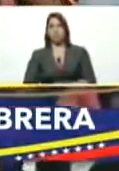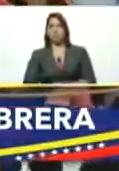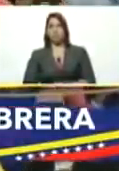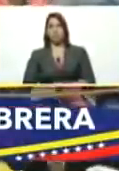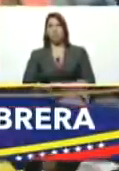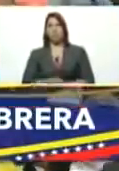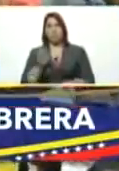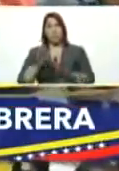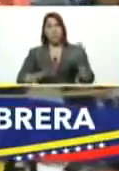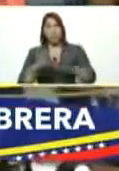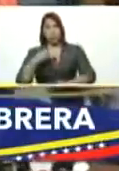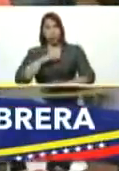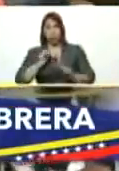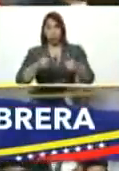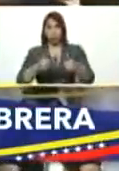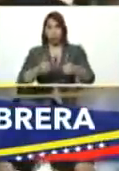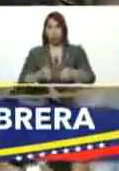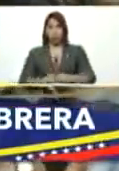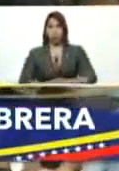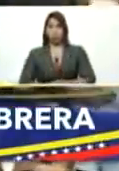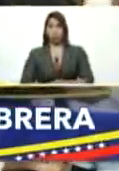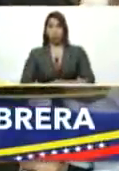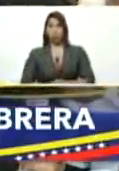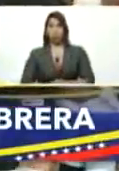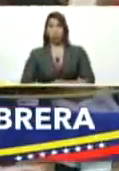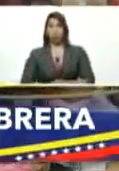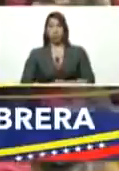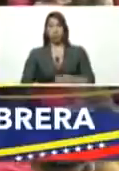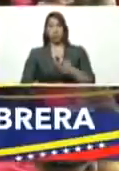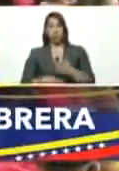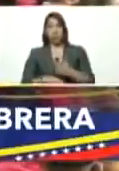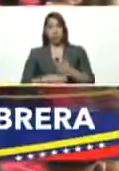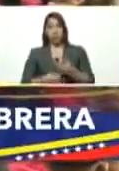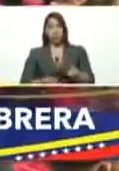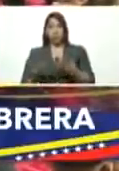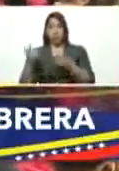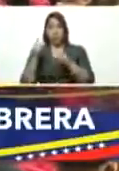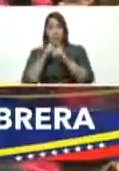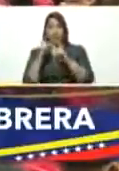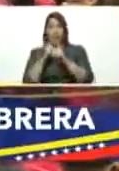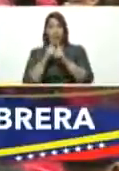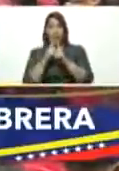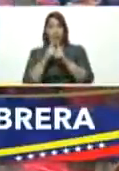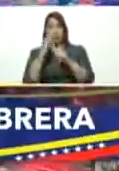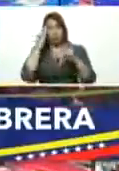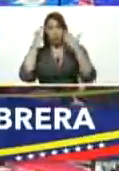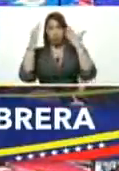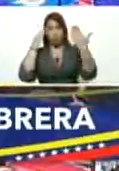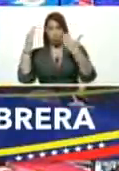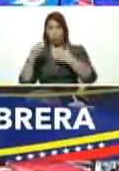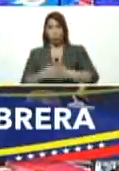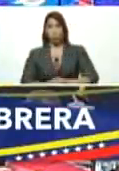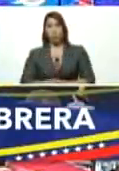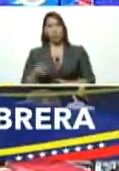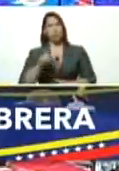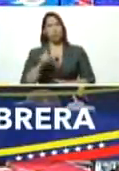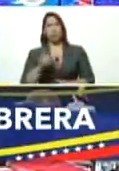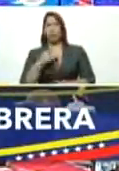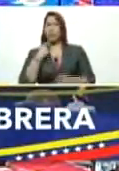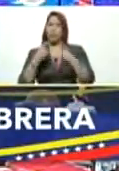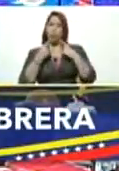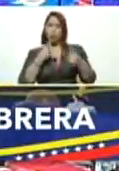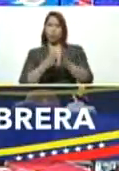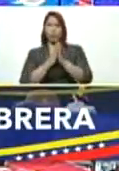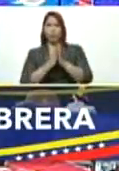apenas estamos arrancando vamos a darle la palabra para un saludo no se quiere un discurso